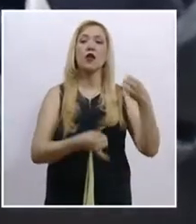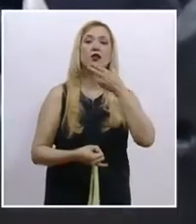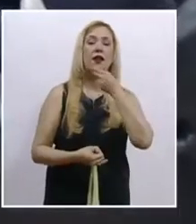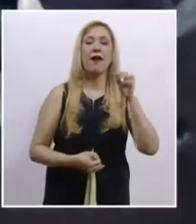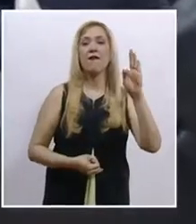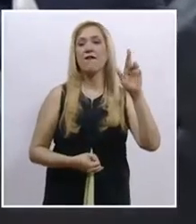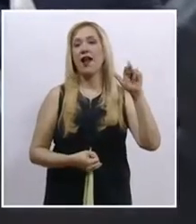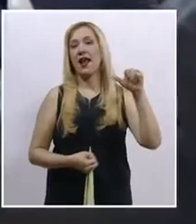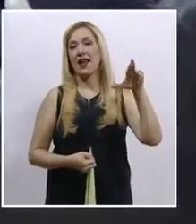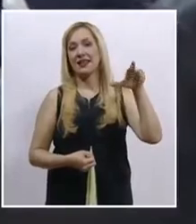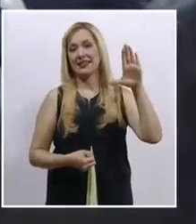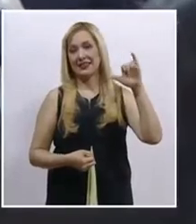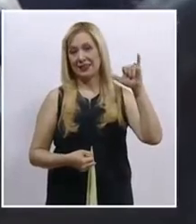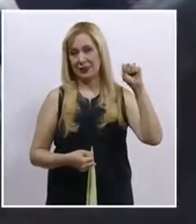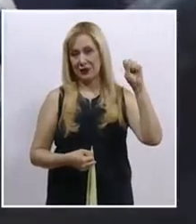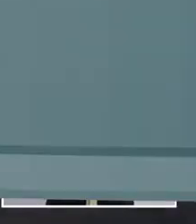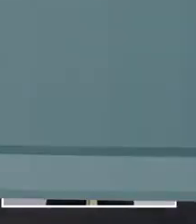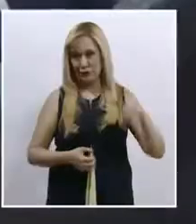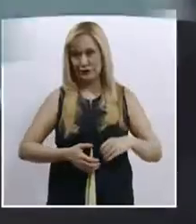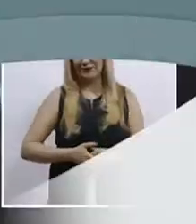Neri.